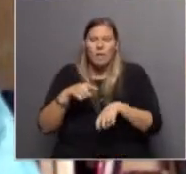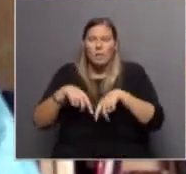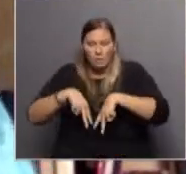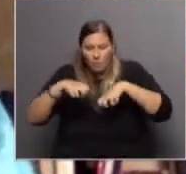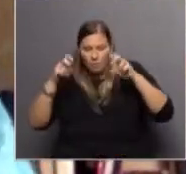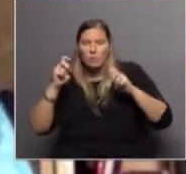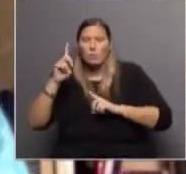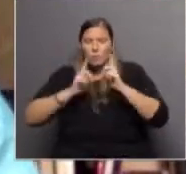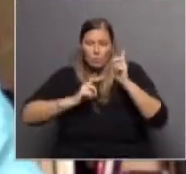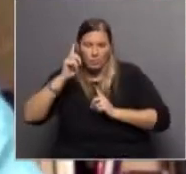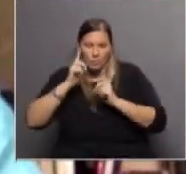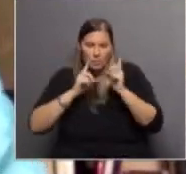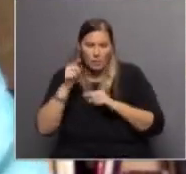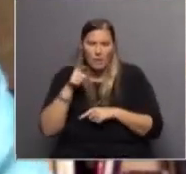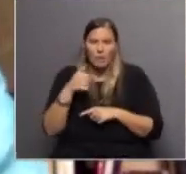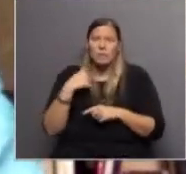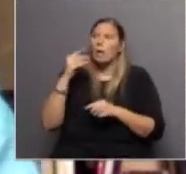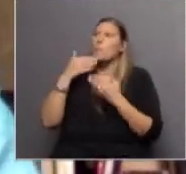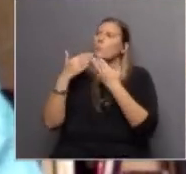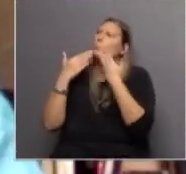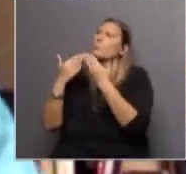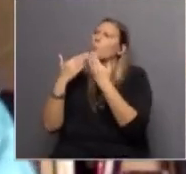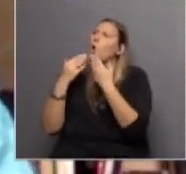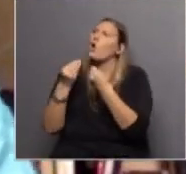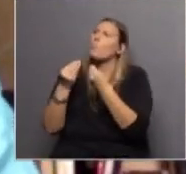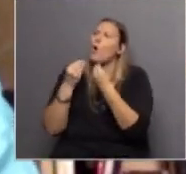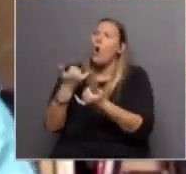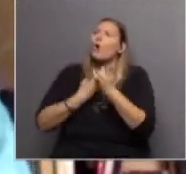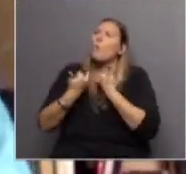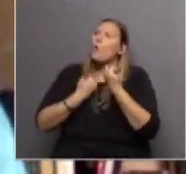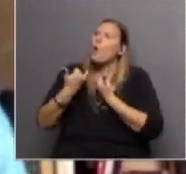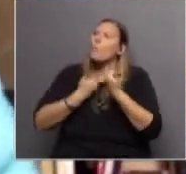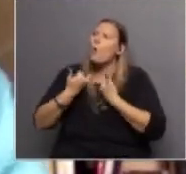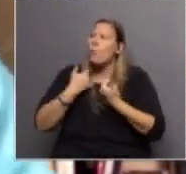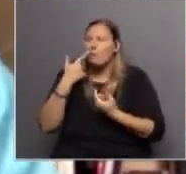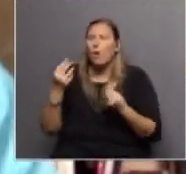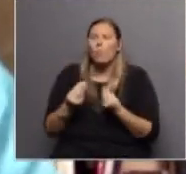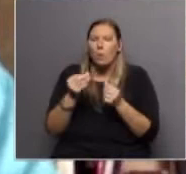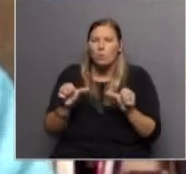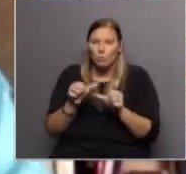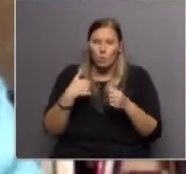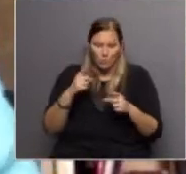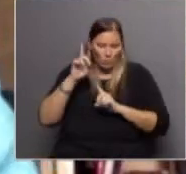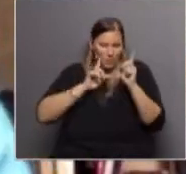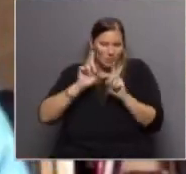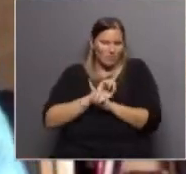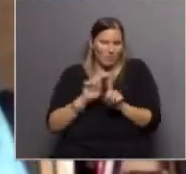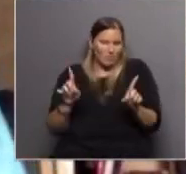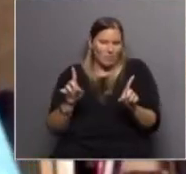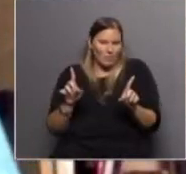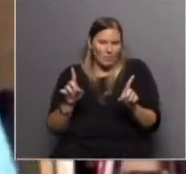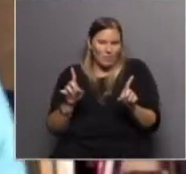la universidad, a la cual la atomizamos preguntándoles, pero ¿cómo hacemos? ¿Cómo nos manejamos? Porque si bien no somos la Universidad de la